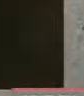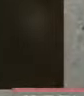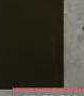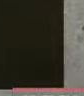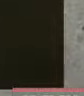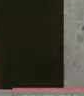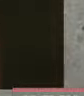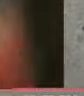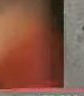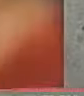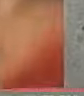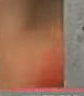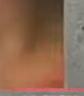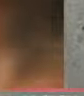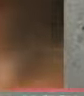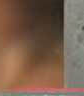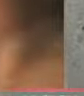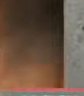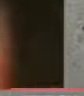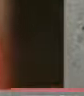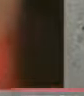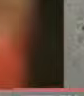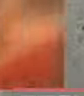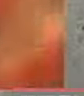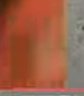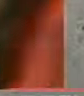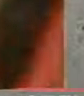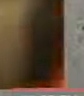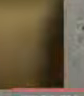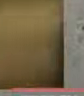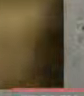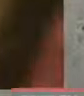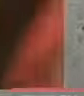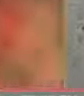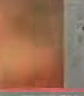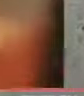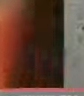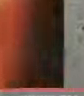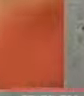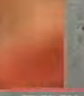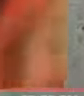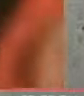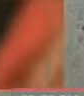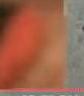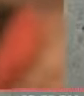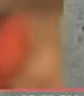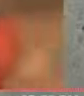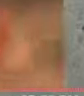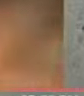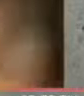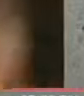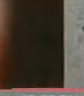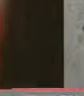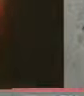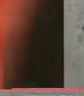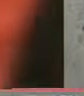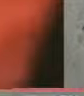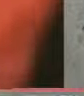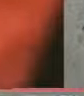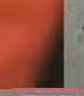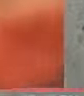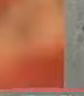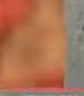son las mismas 32 donde éste ha sido mover el m balia cristiana donde es una residencia al estrato 5